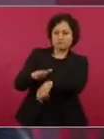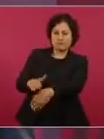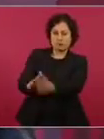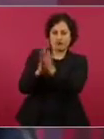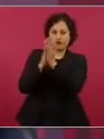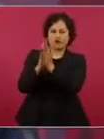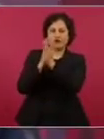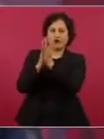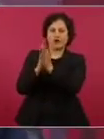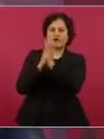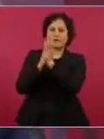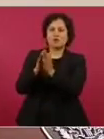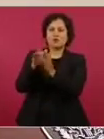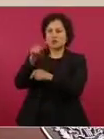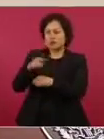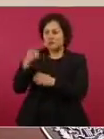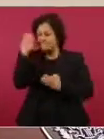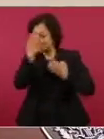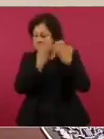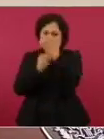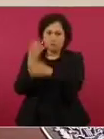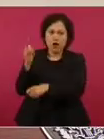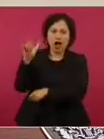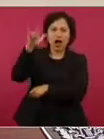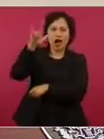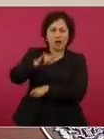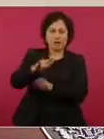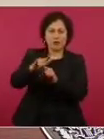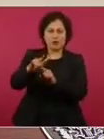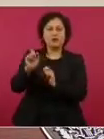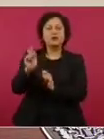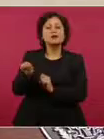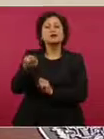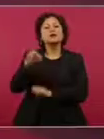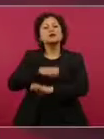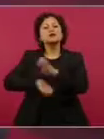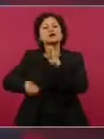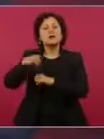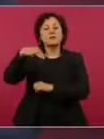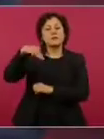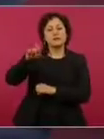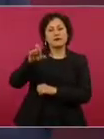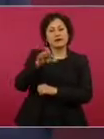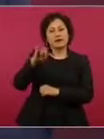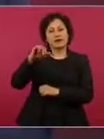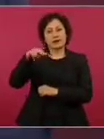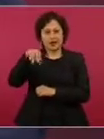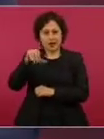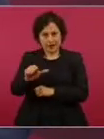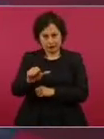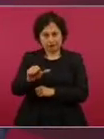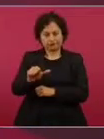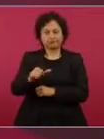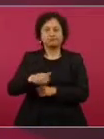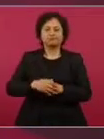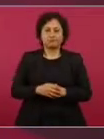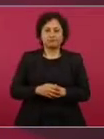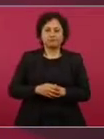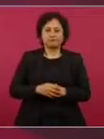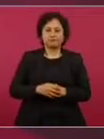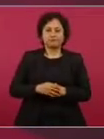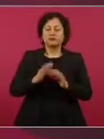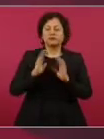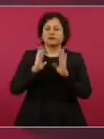van a utilizarse en la línea de Mexicana de Aviación, que va a entrar